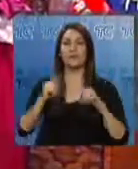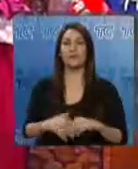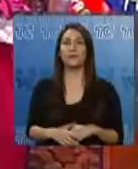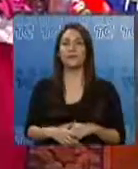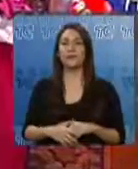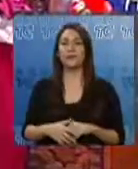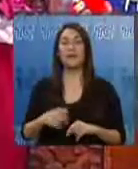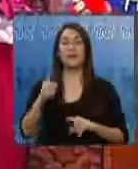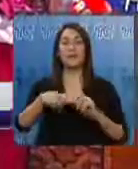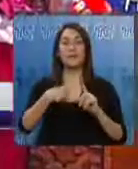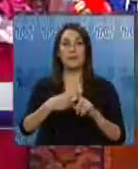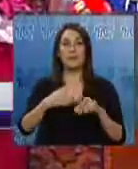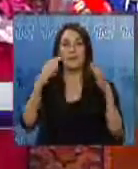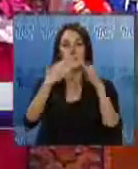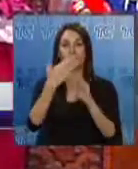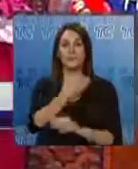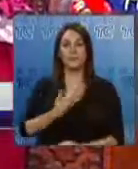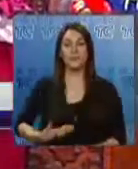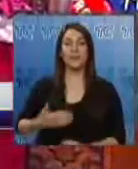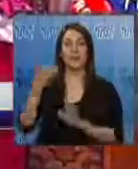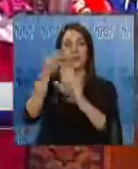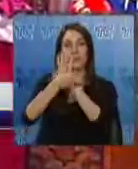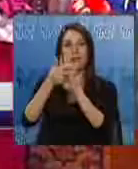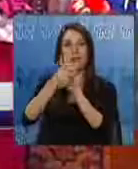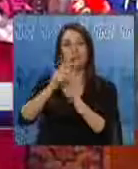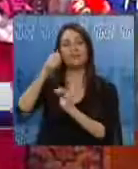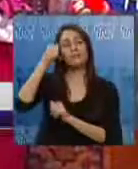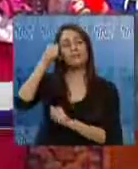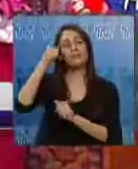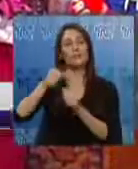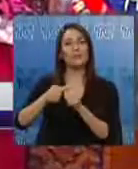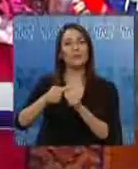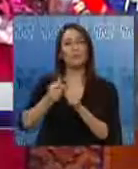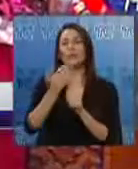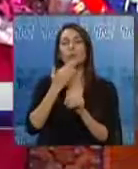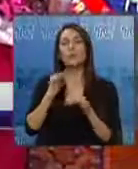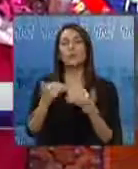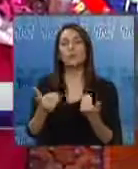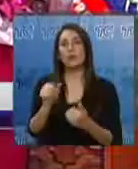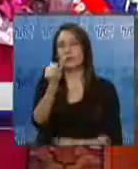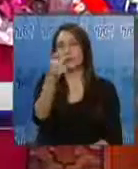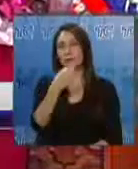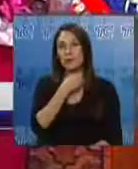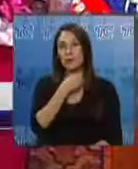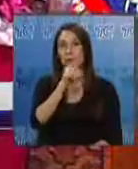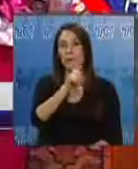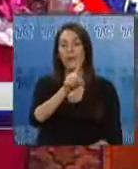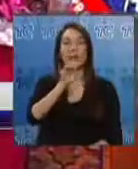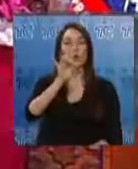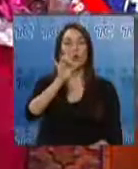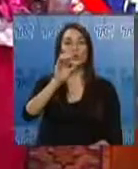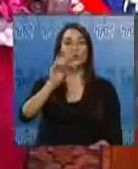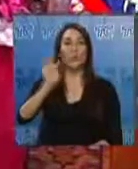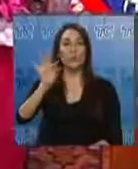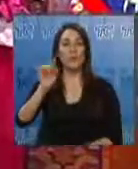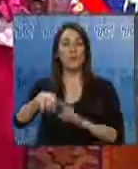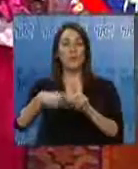del Palacio de Carondelet, un video que recuerda cómo se dio la gesta libertaria del 10 de agosto de 1809 y juegos